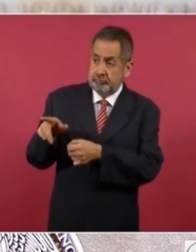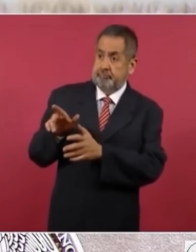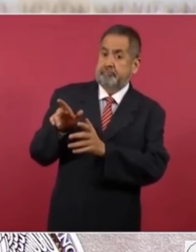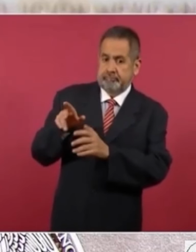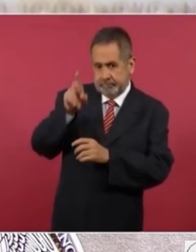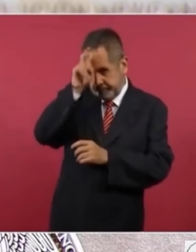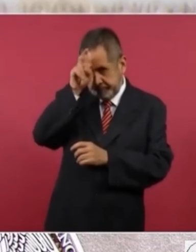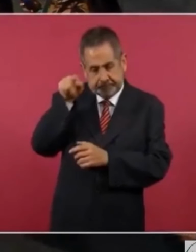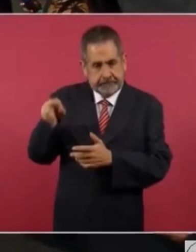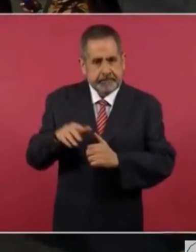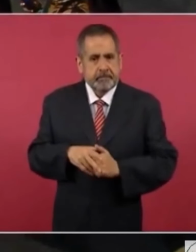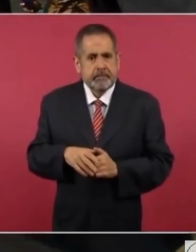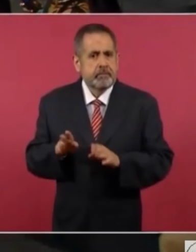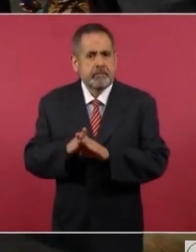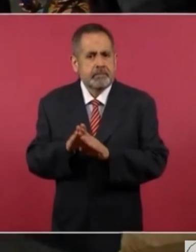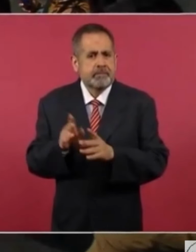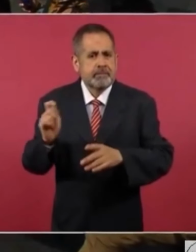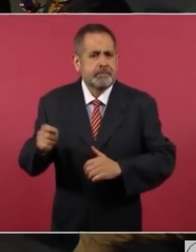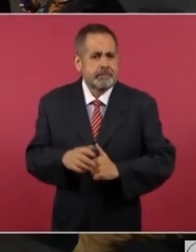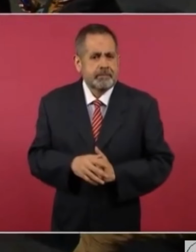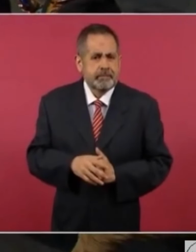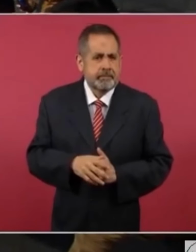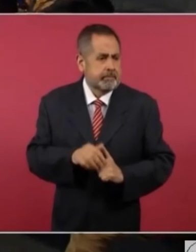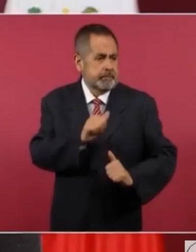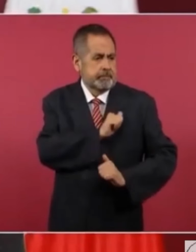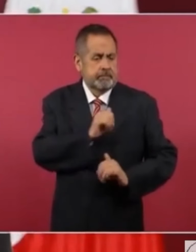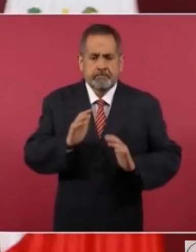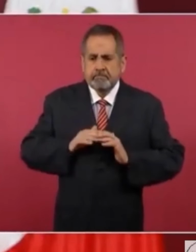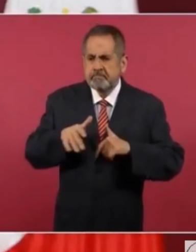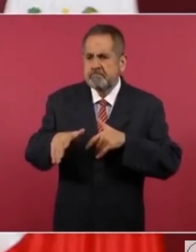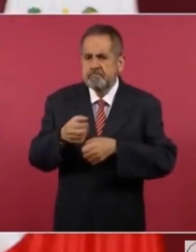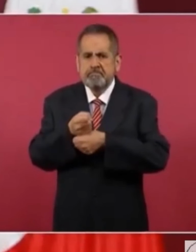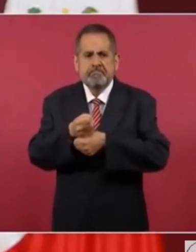el sacar al ejército a reprimir al pueblo.